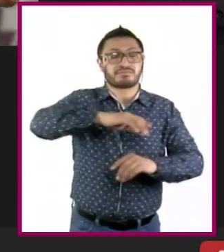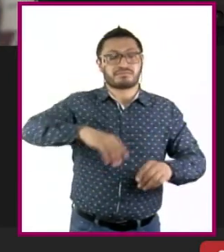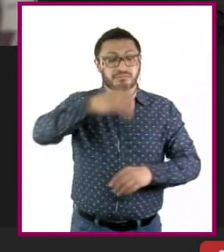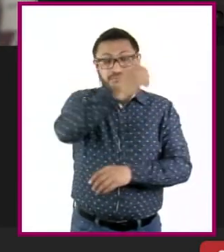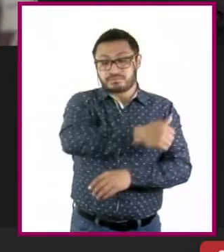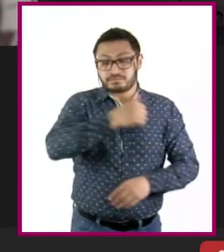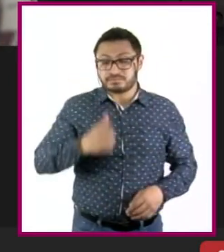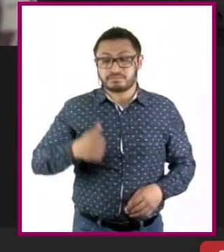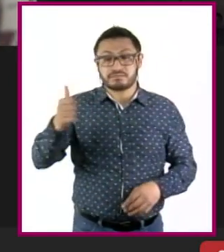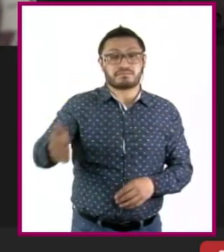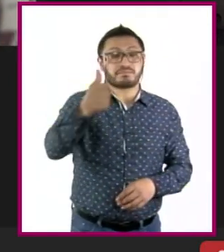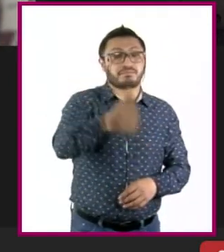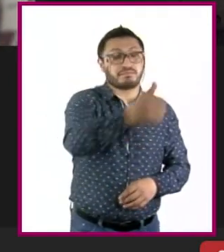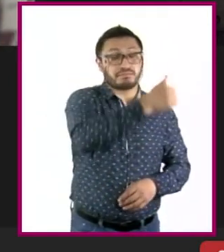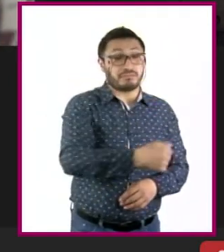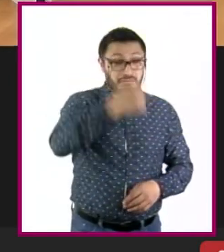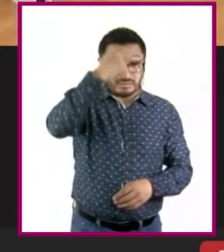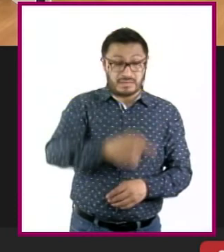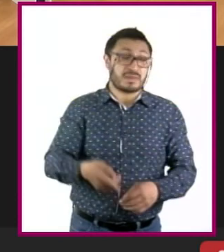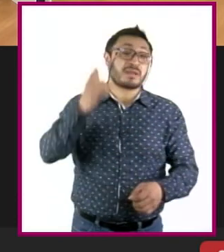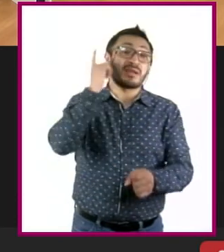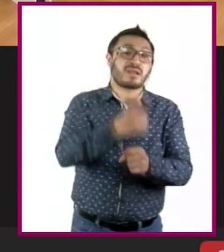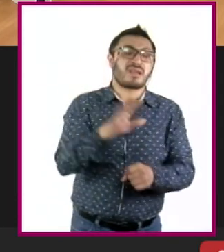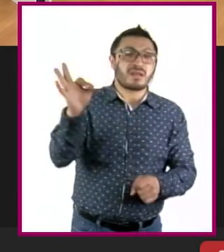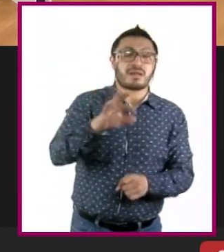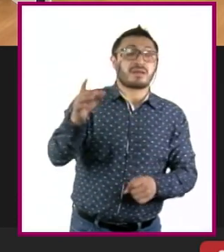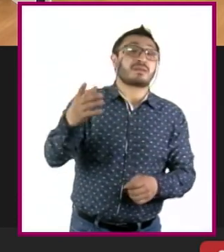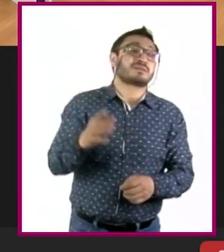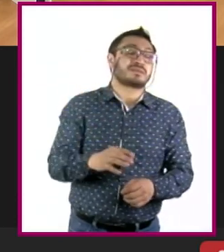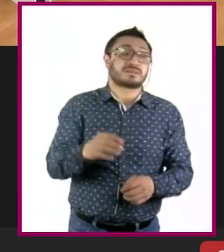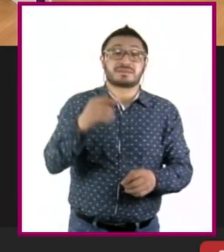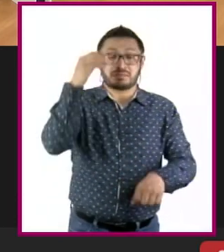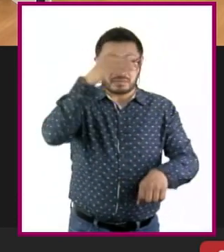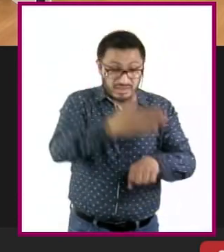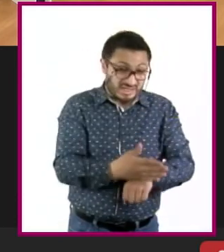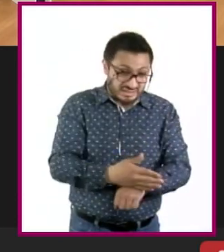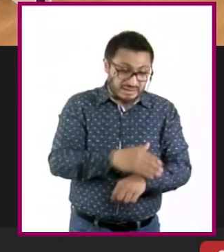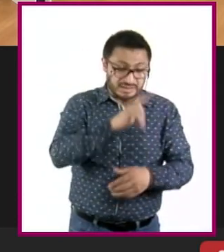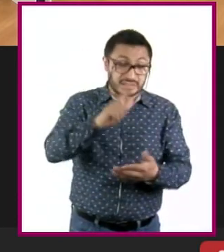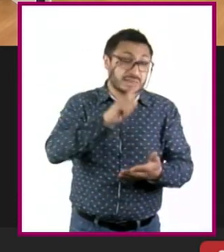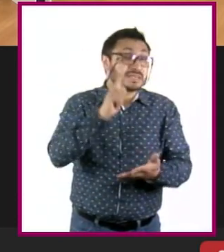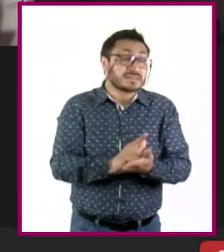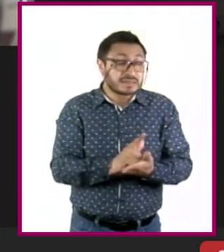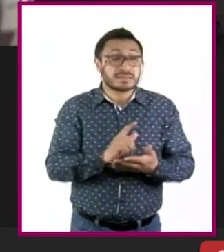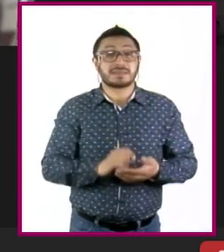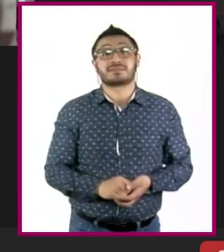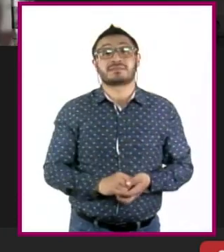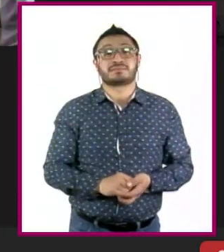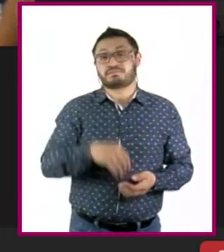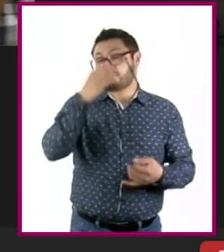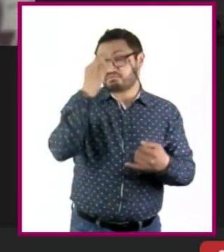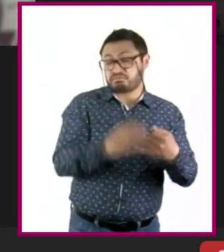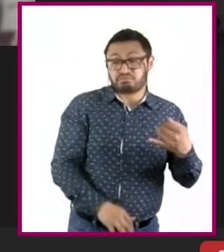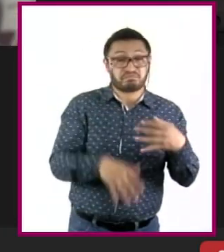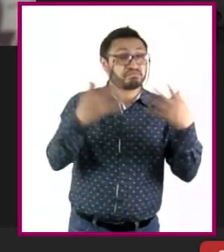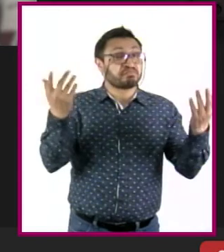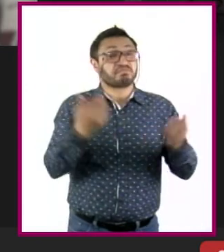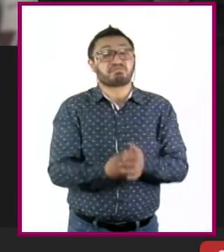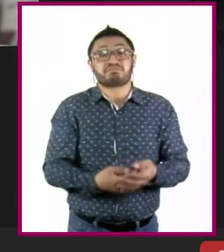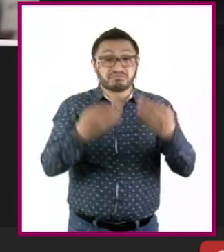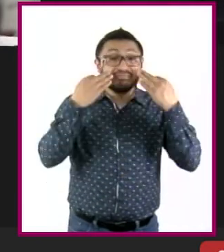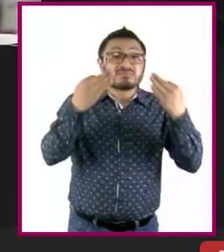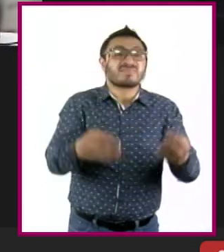por caso para determinar si alguno merece ser considerado una excepción a la ley. Finalmente, podemos